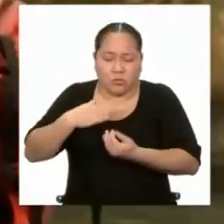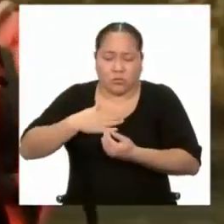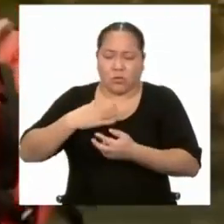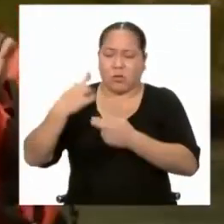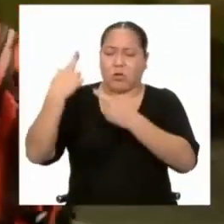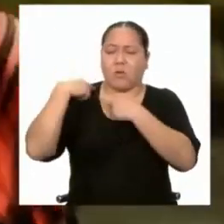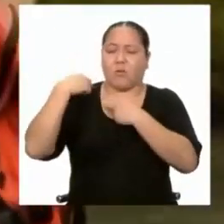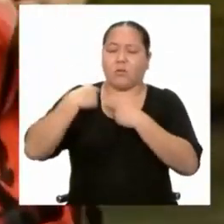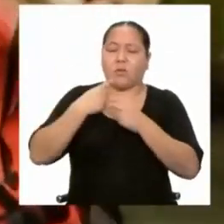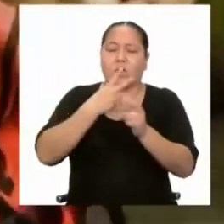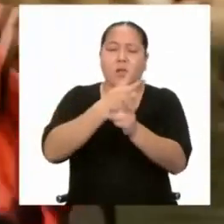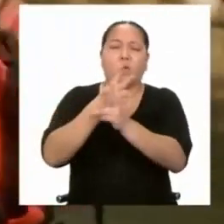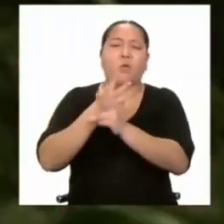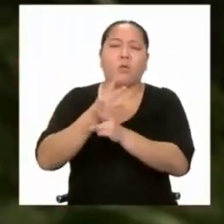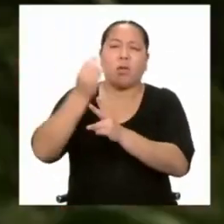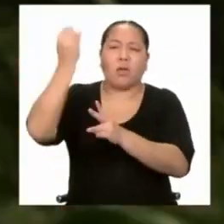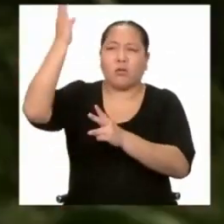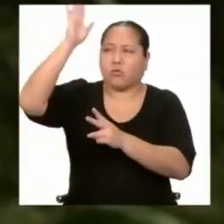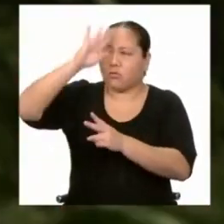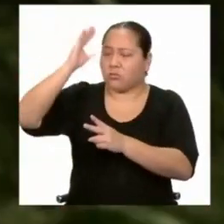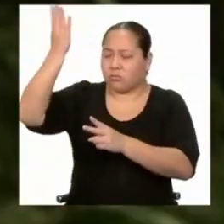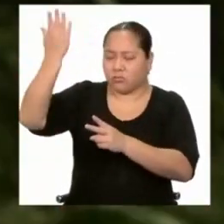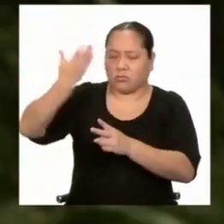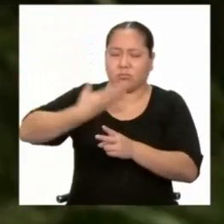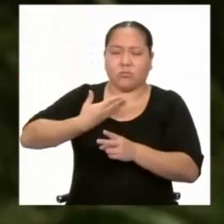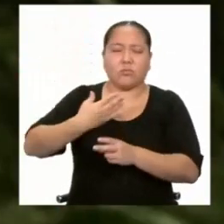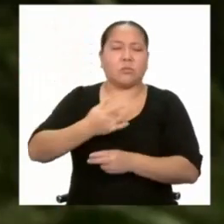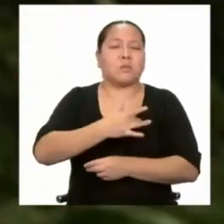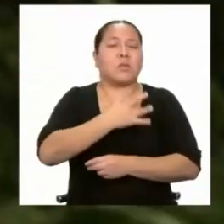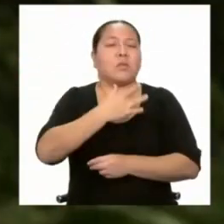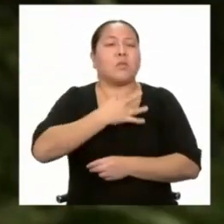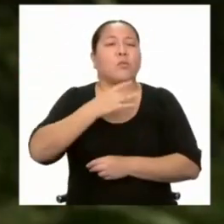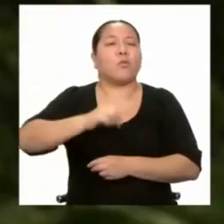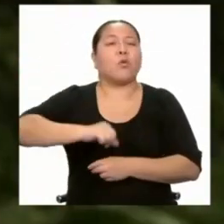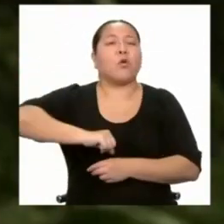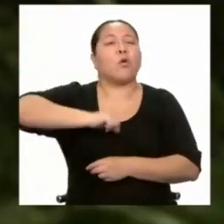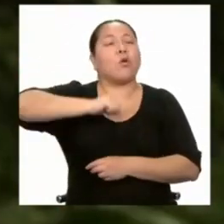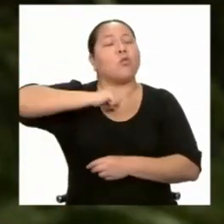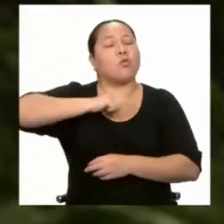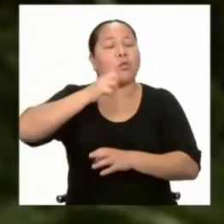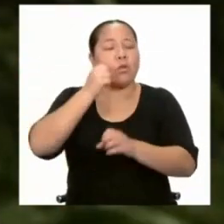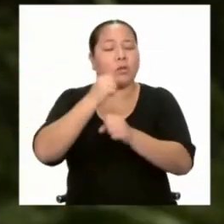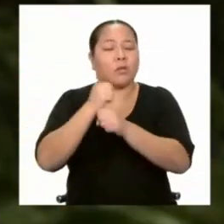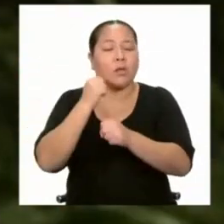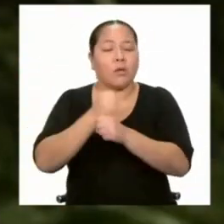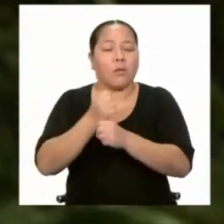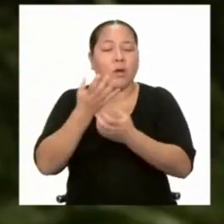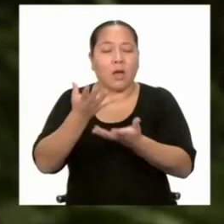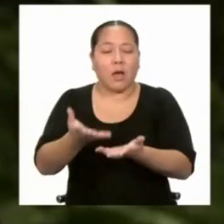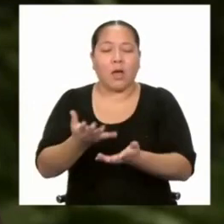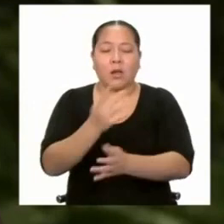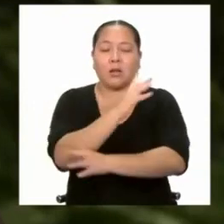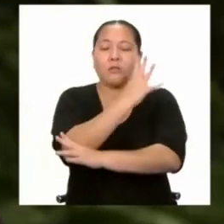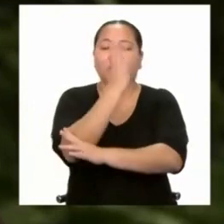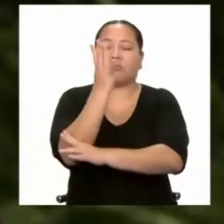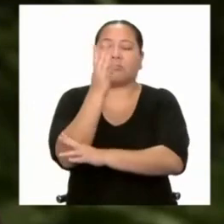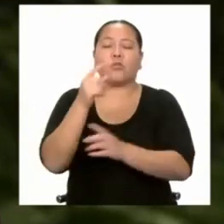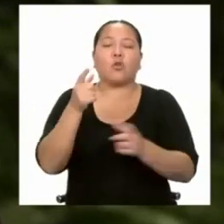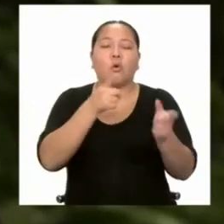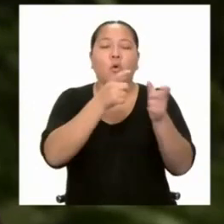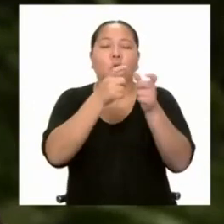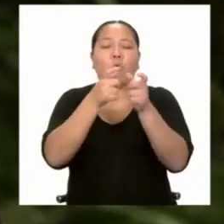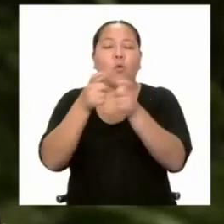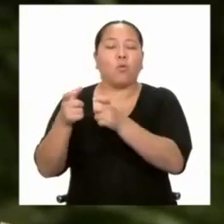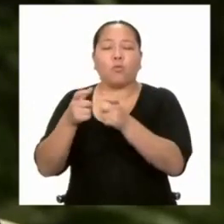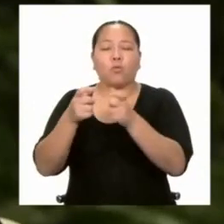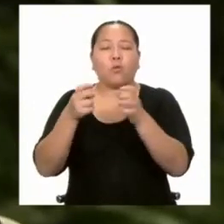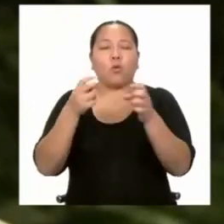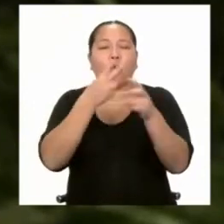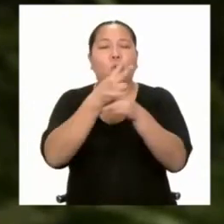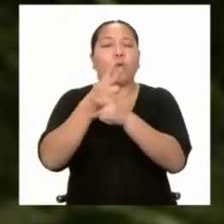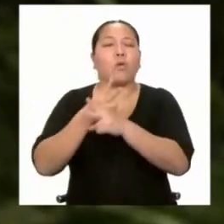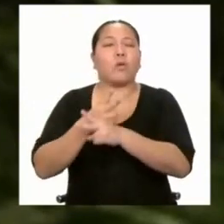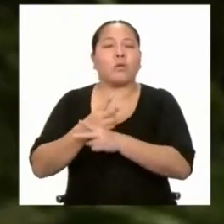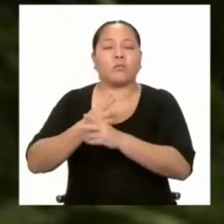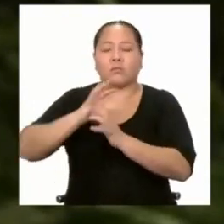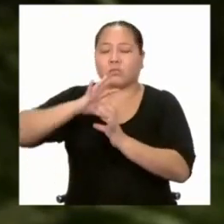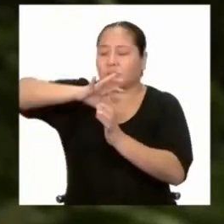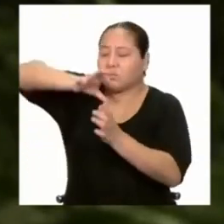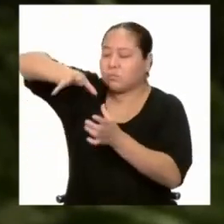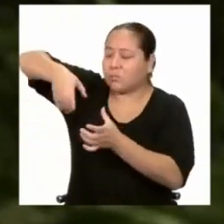naturaleza. Nos sentimos orgullosos de trabajar para el bosque, porque en todo el